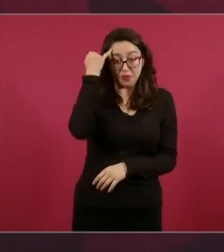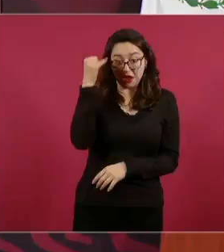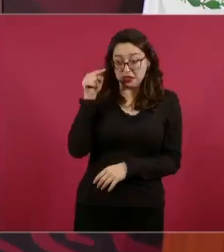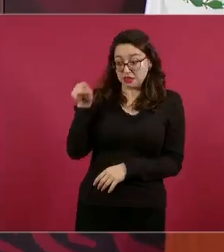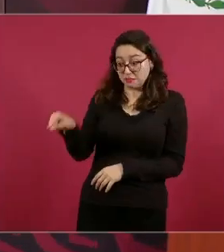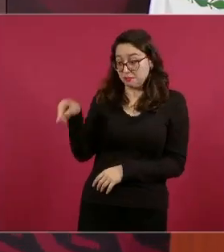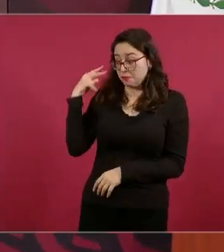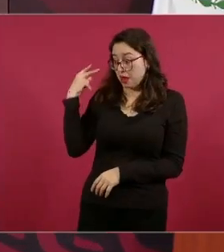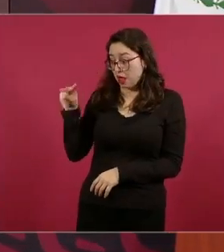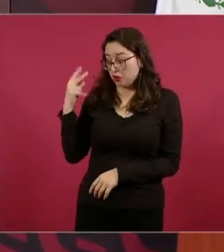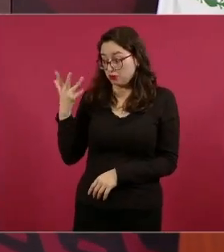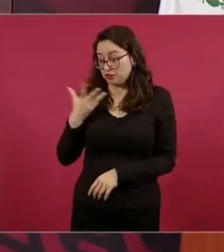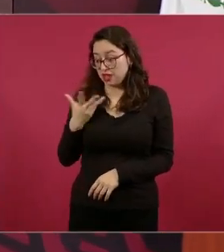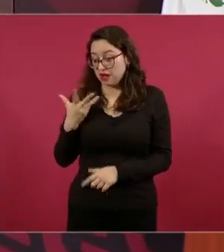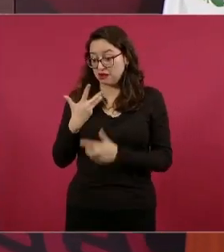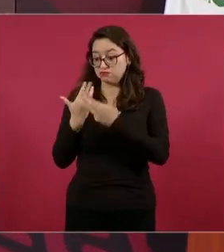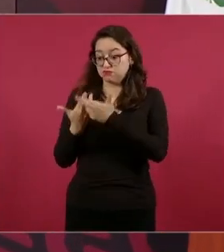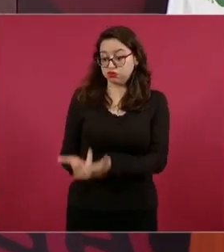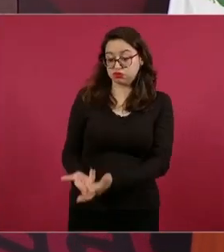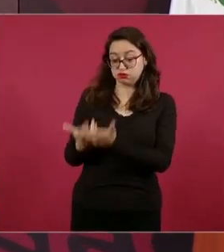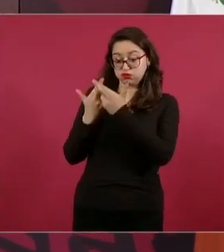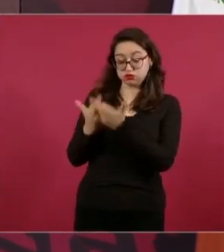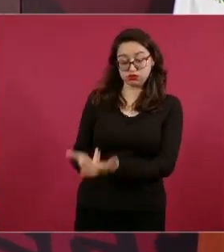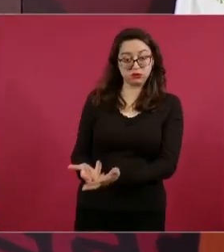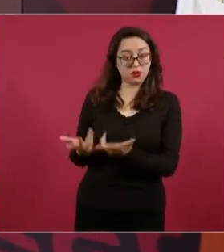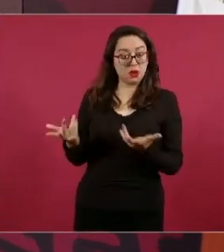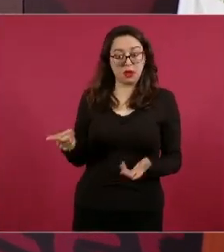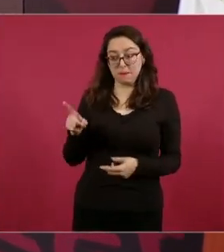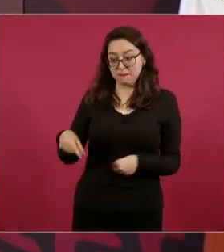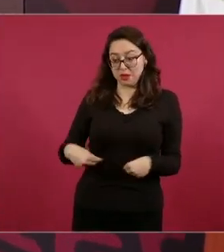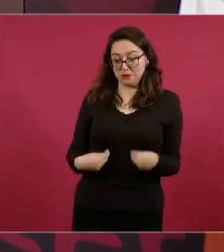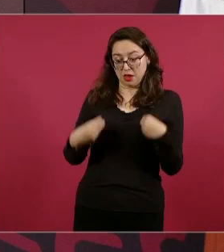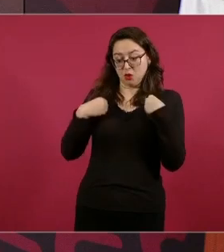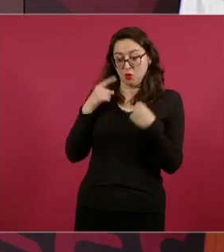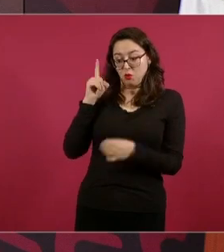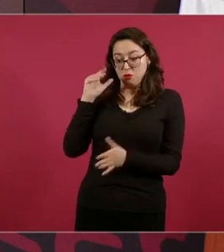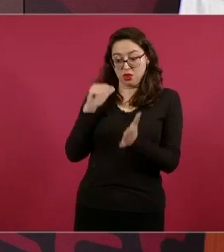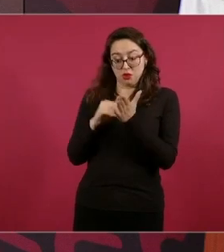abandonaron Veracruz más de 1 millón de veracruzanos.